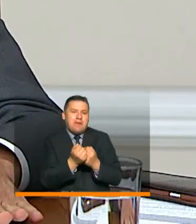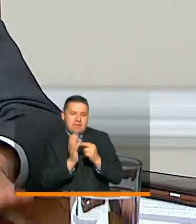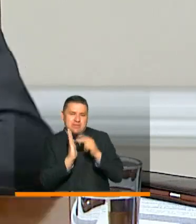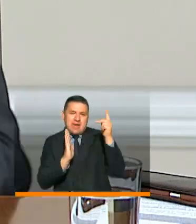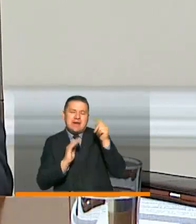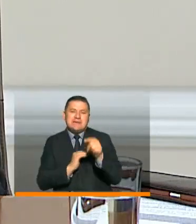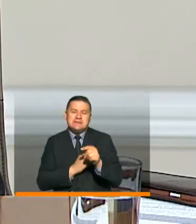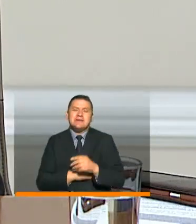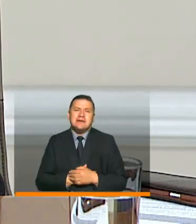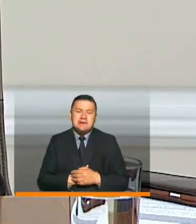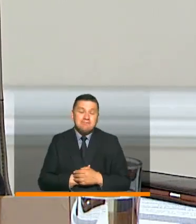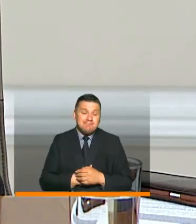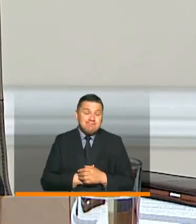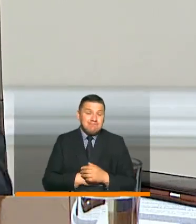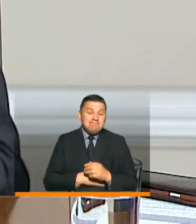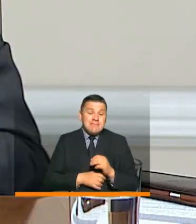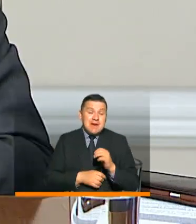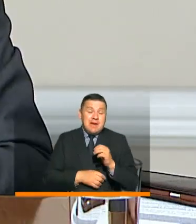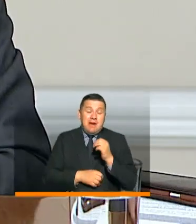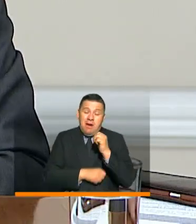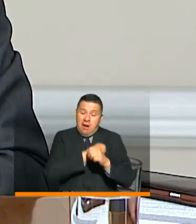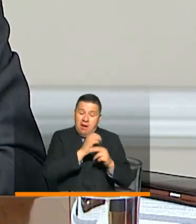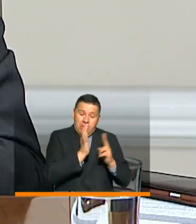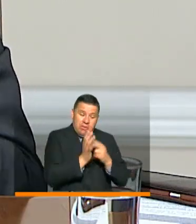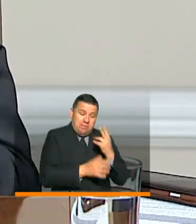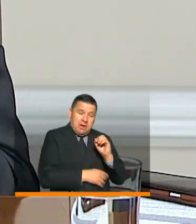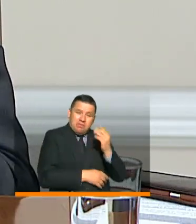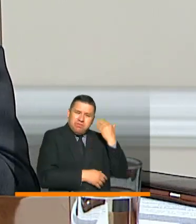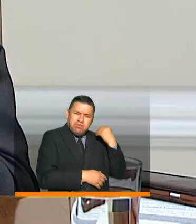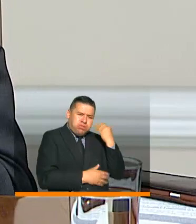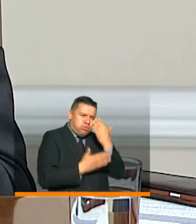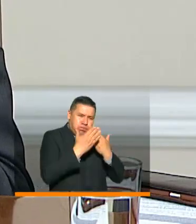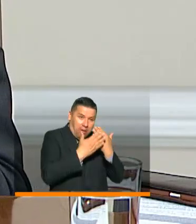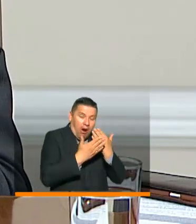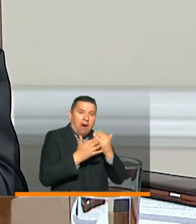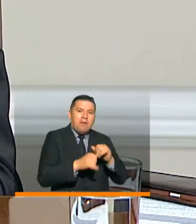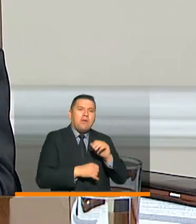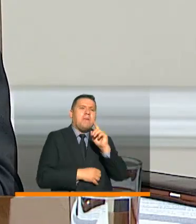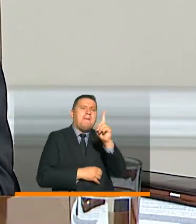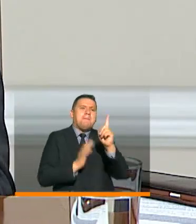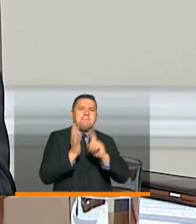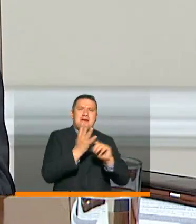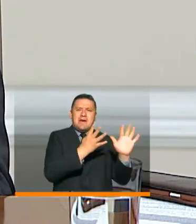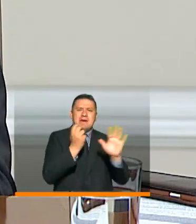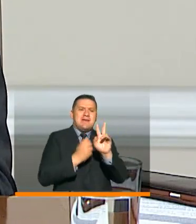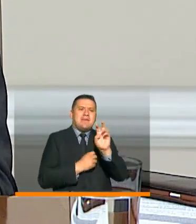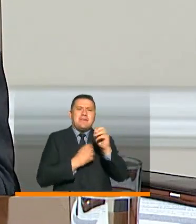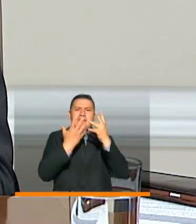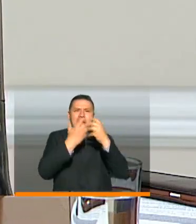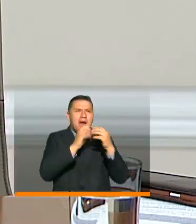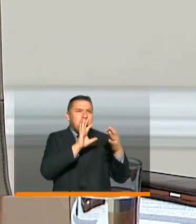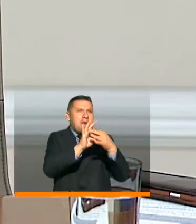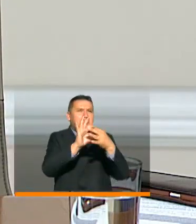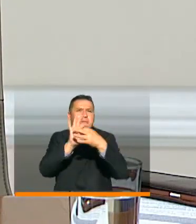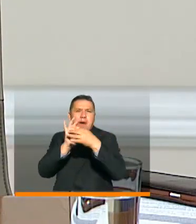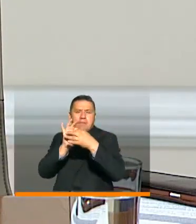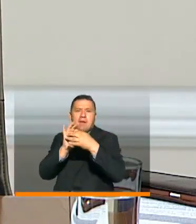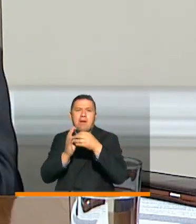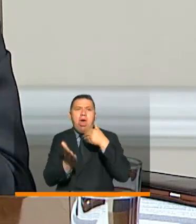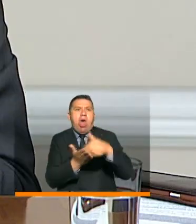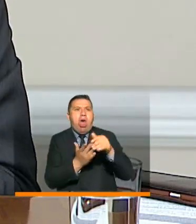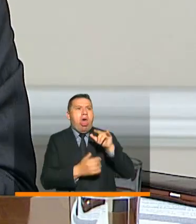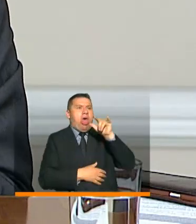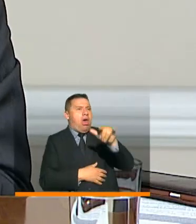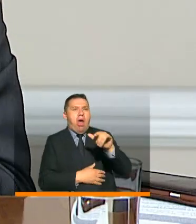técnico. Este ejercicio lo tuvimos en el 2020 con más de 1.970 empresas. Redujeron